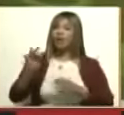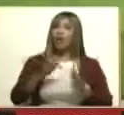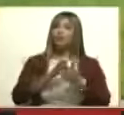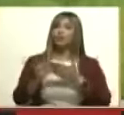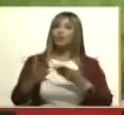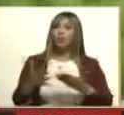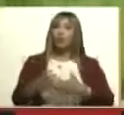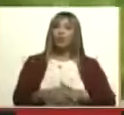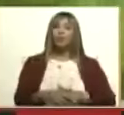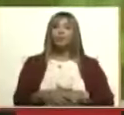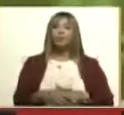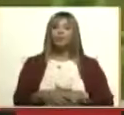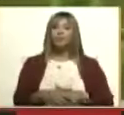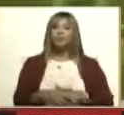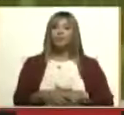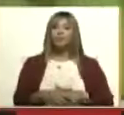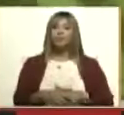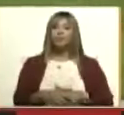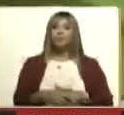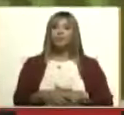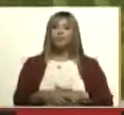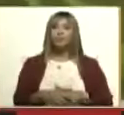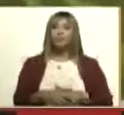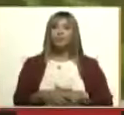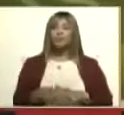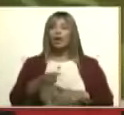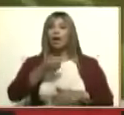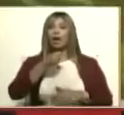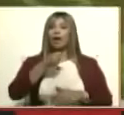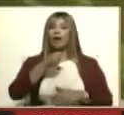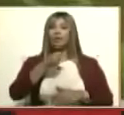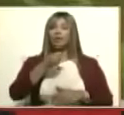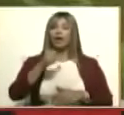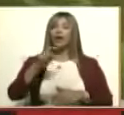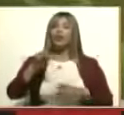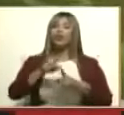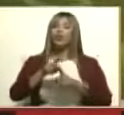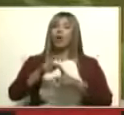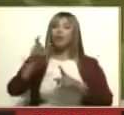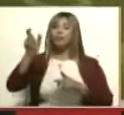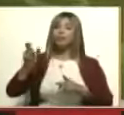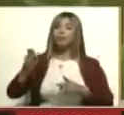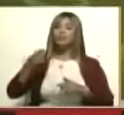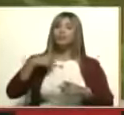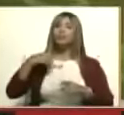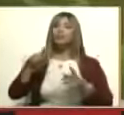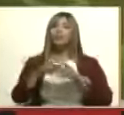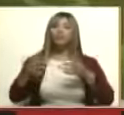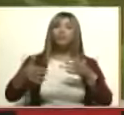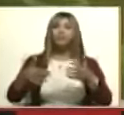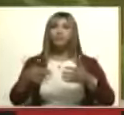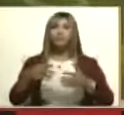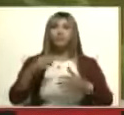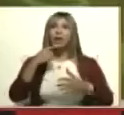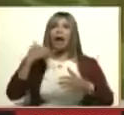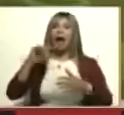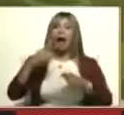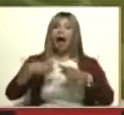con el caso del cantante Tyron González, también conocido como Cancerbero. Han